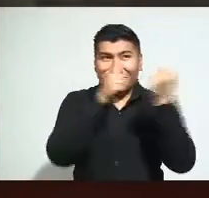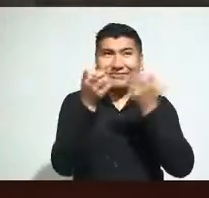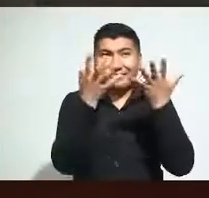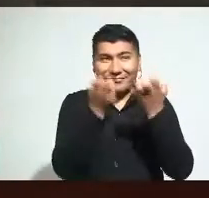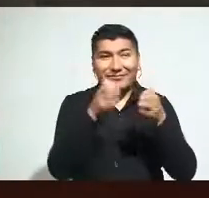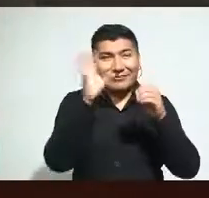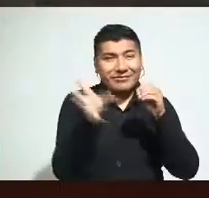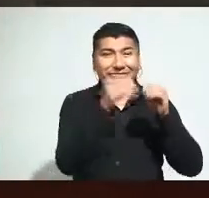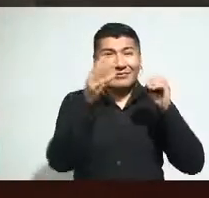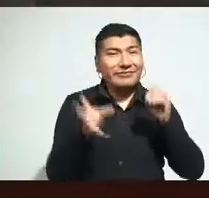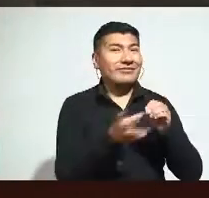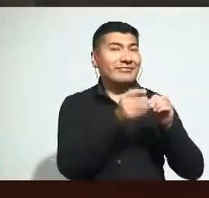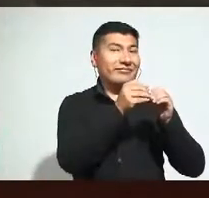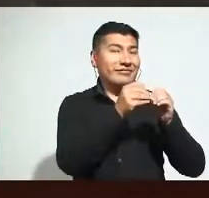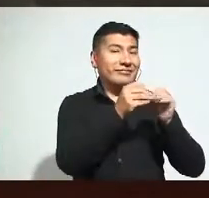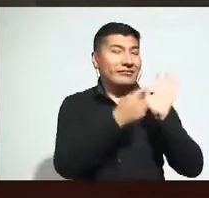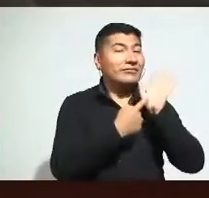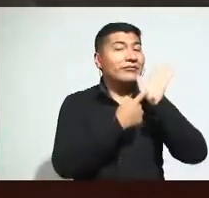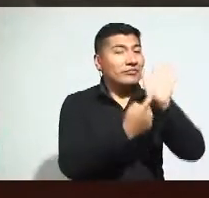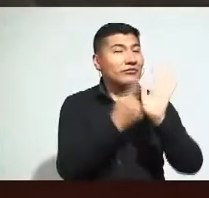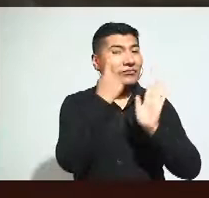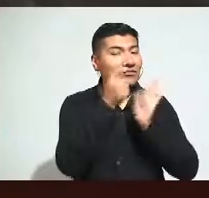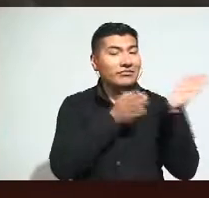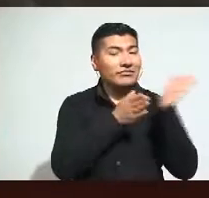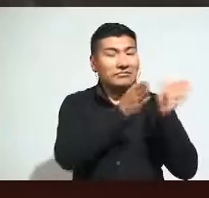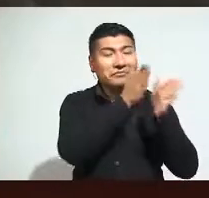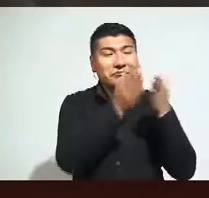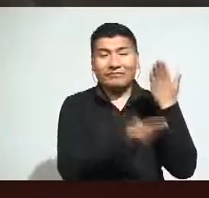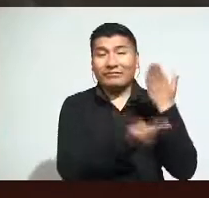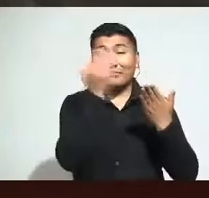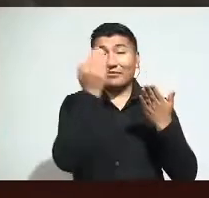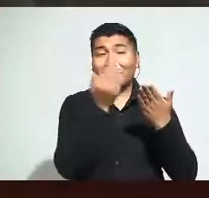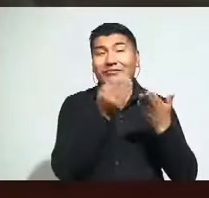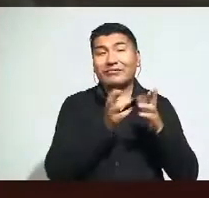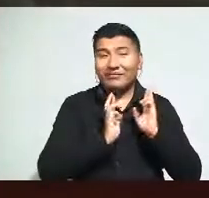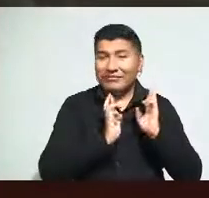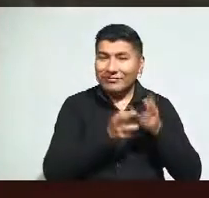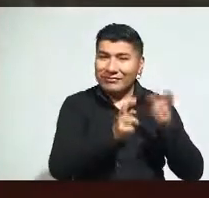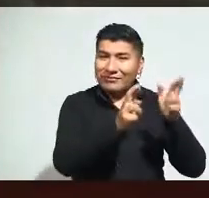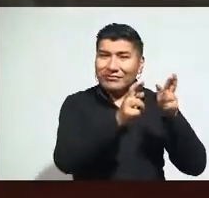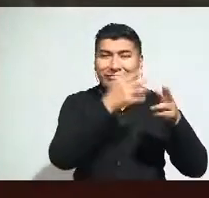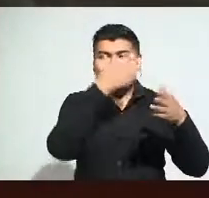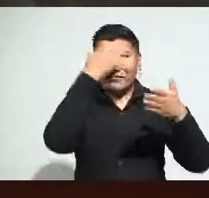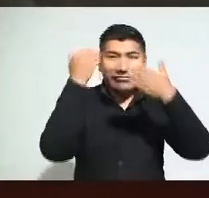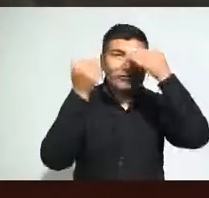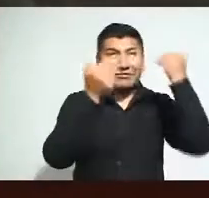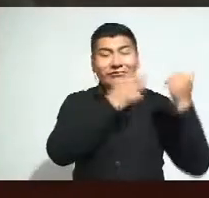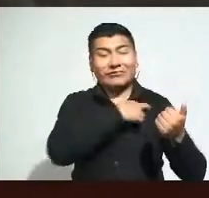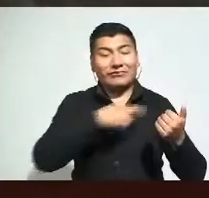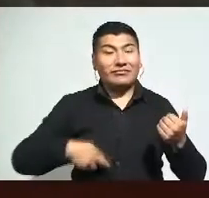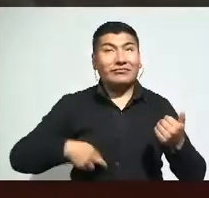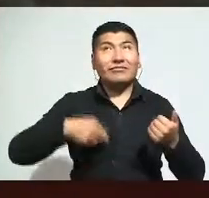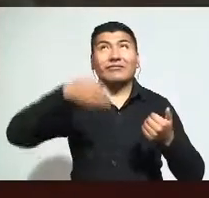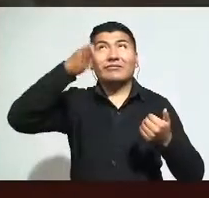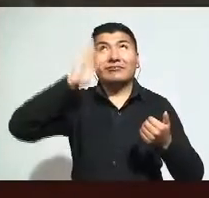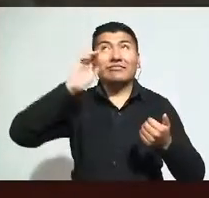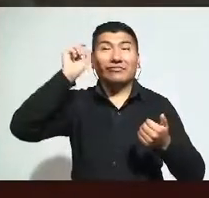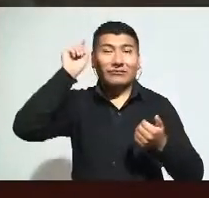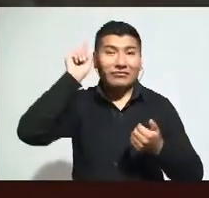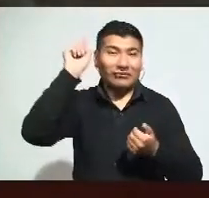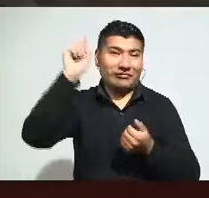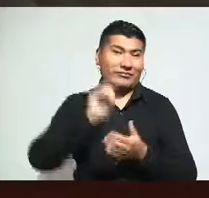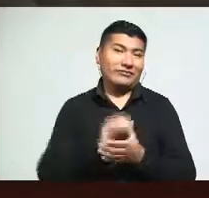se presenta como un camino fácil olvidarse del reino de dios